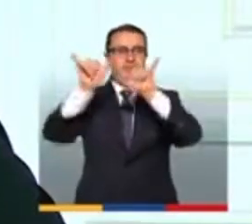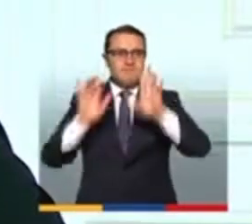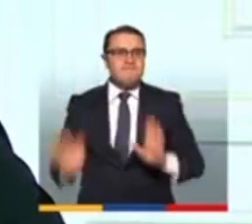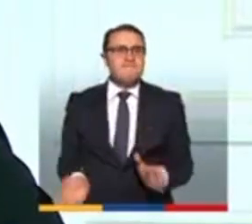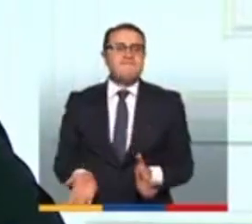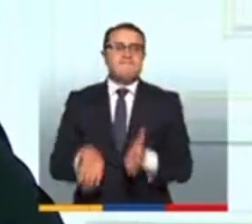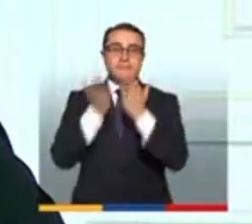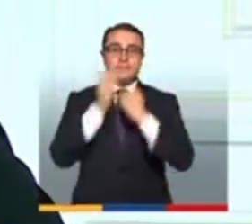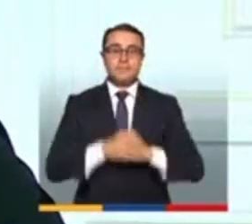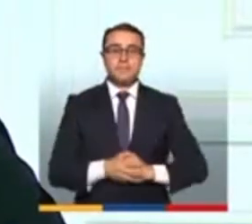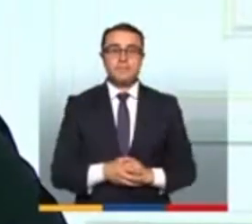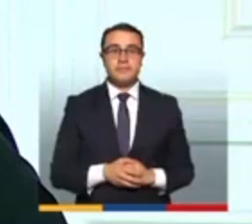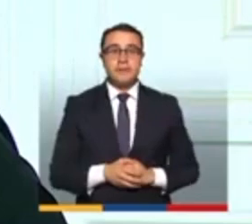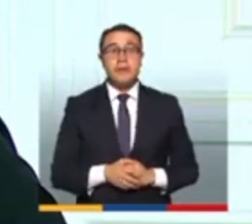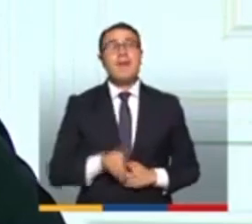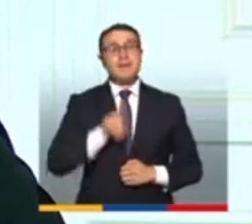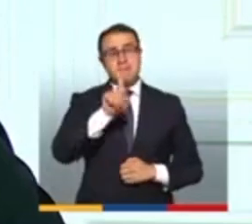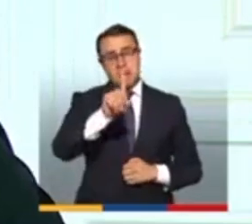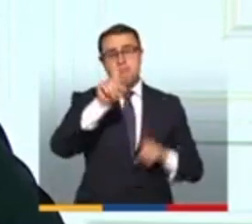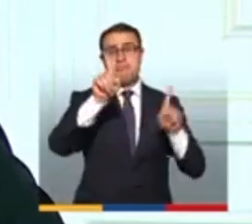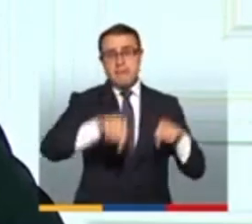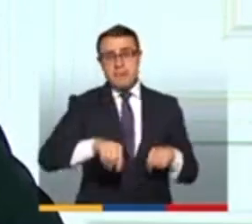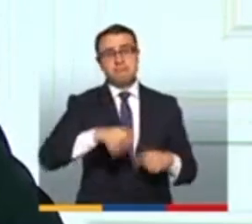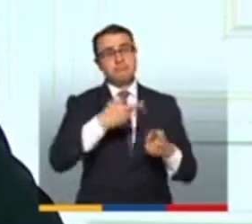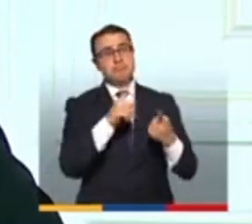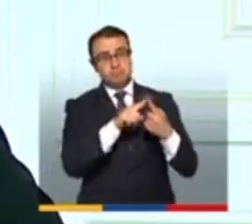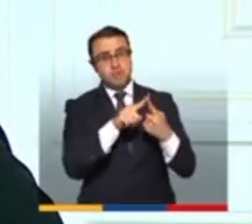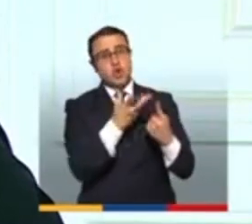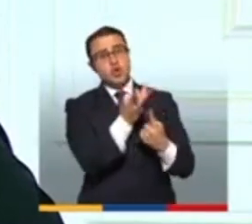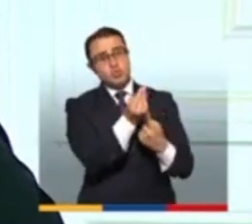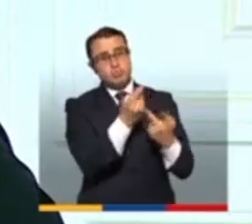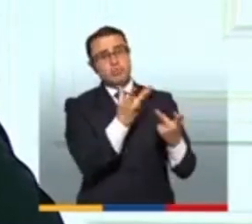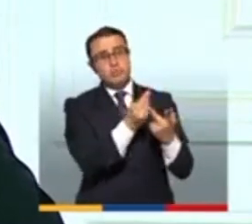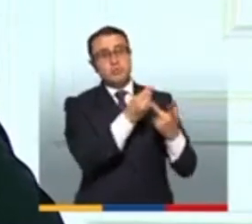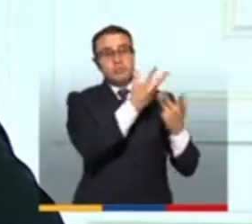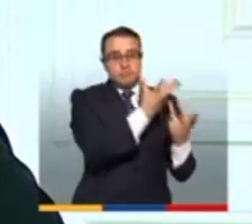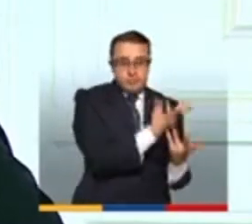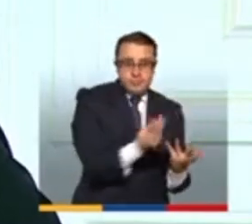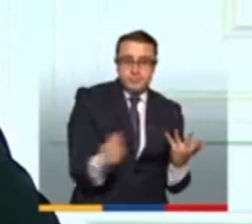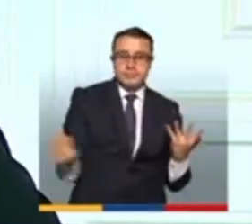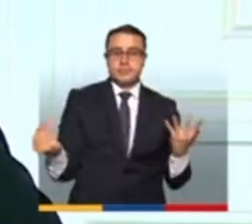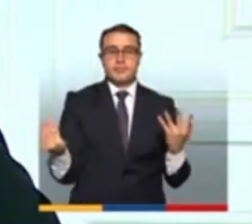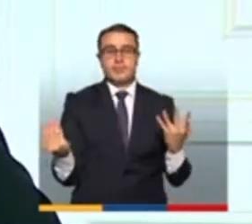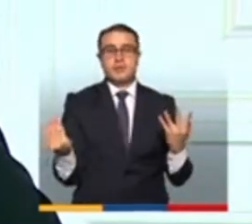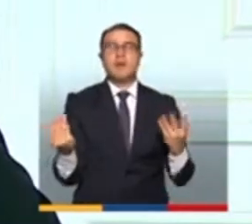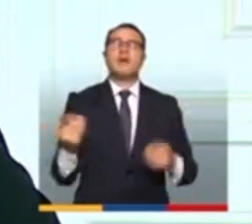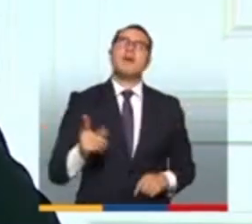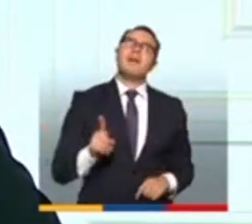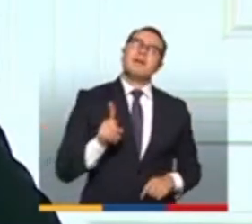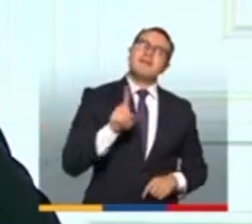Pero hay más campos en los que deberíamos ahondar. Y hay un segundo tema de discusión,